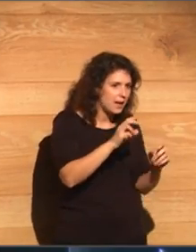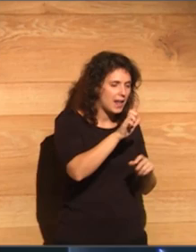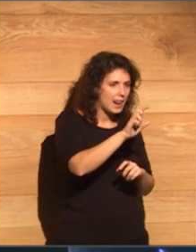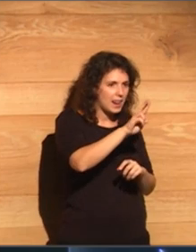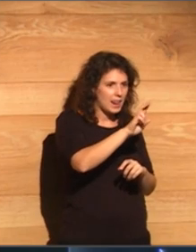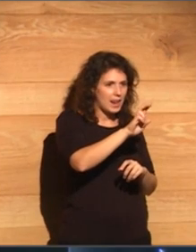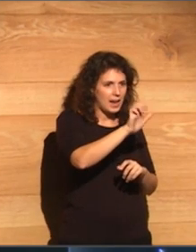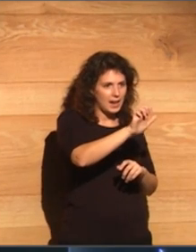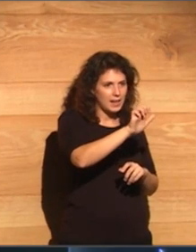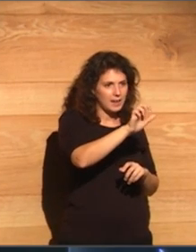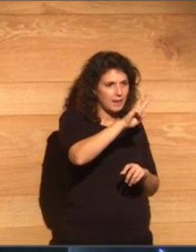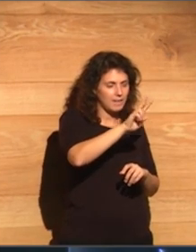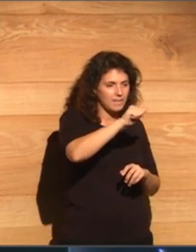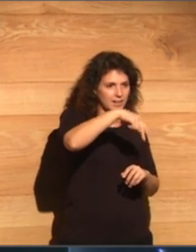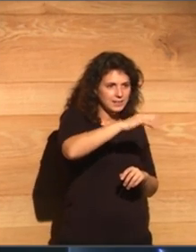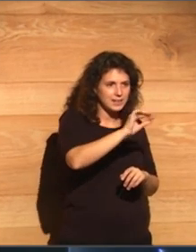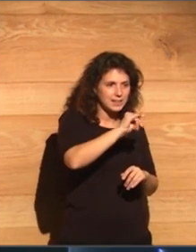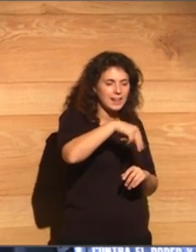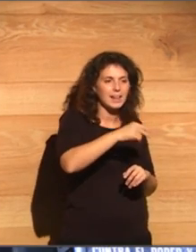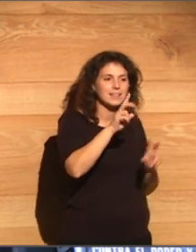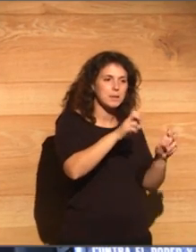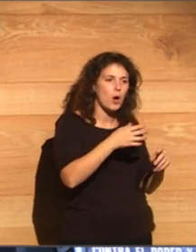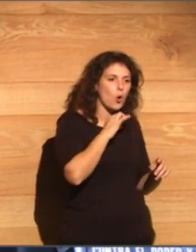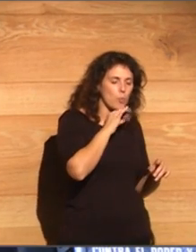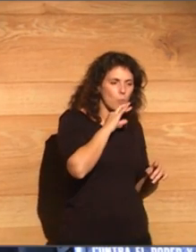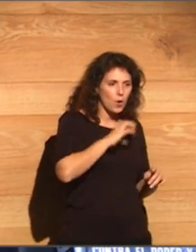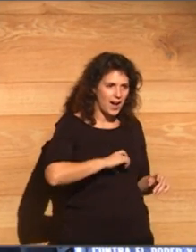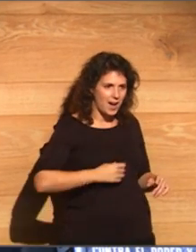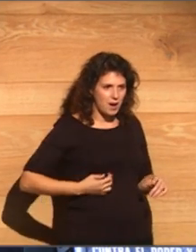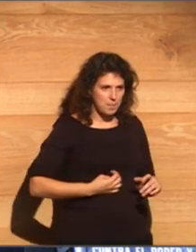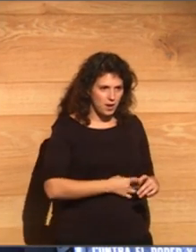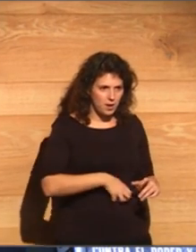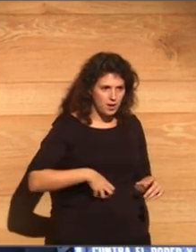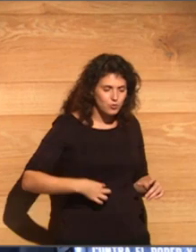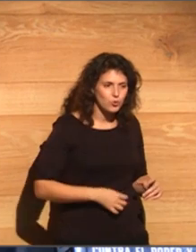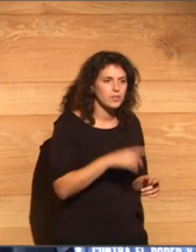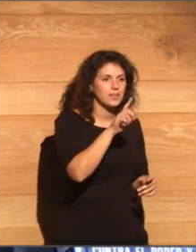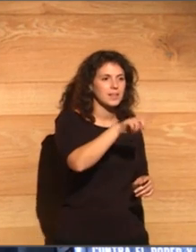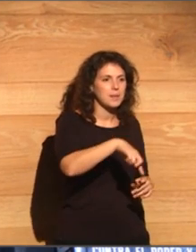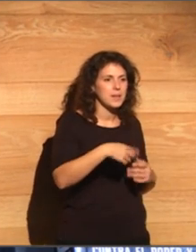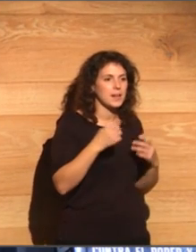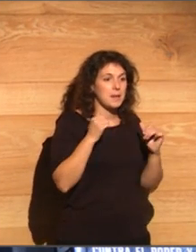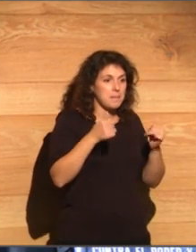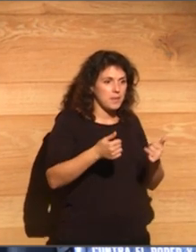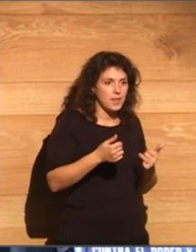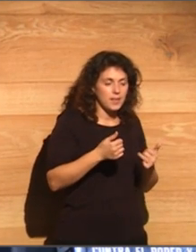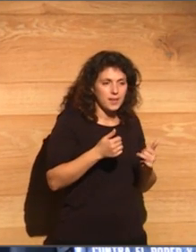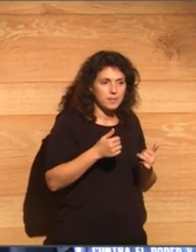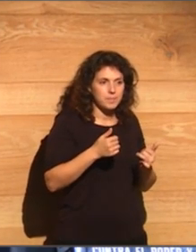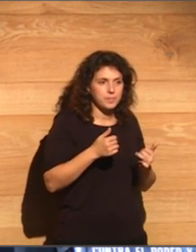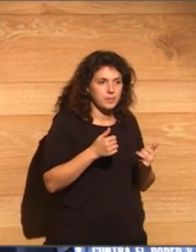ese humor del aparato digestivo, al que empieza a dar una